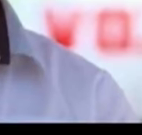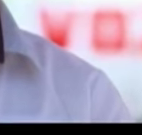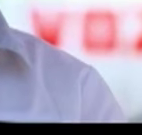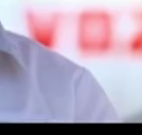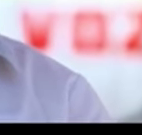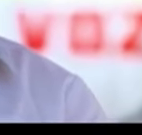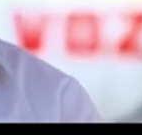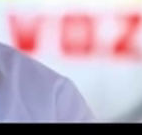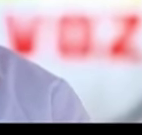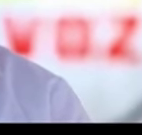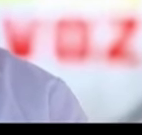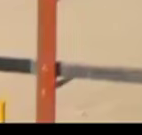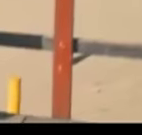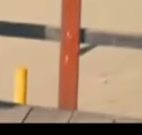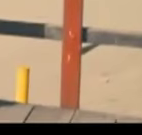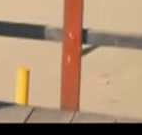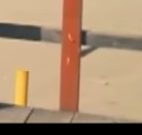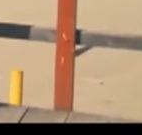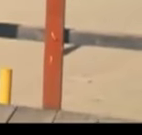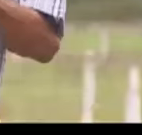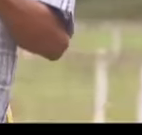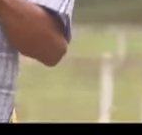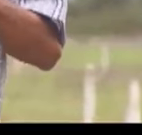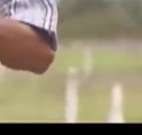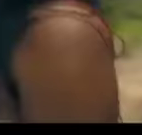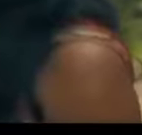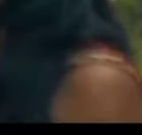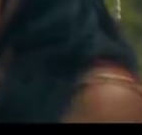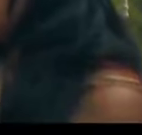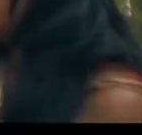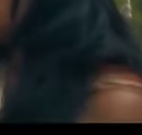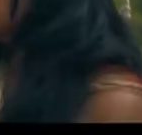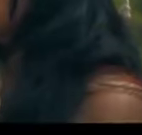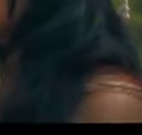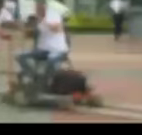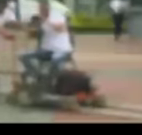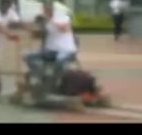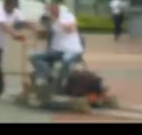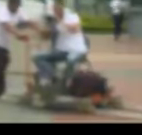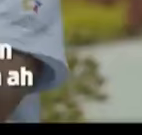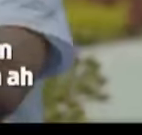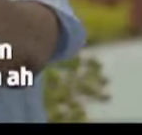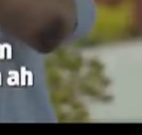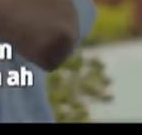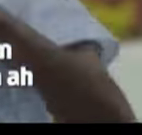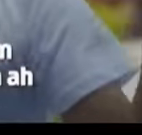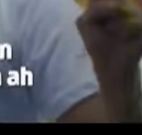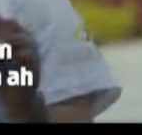Acción. Ñomo, tiñe.